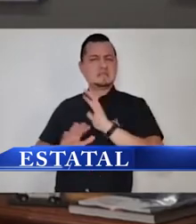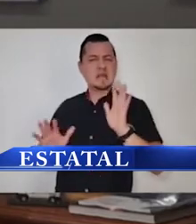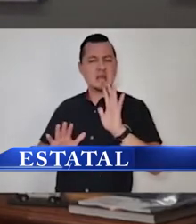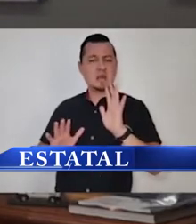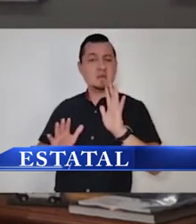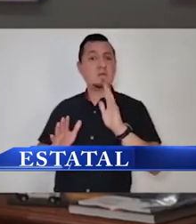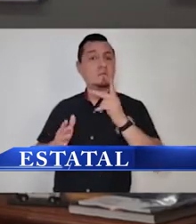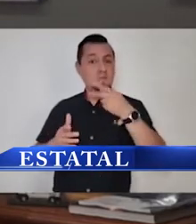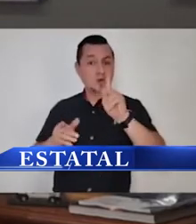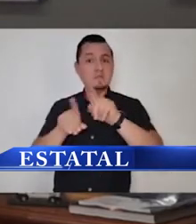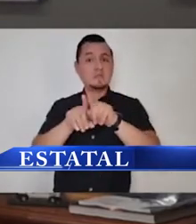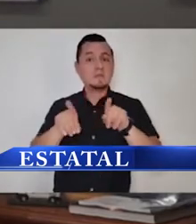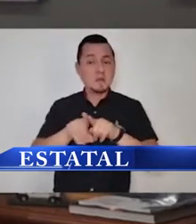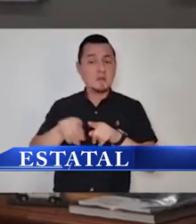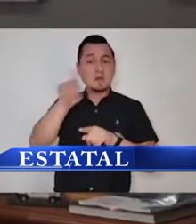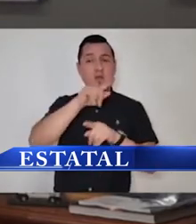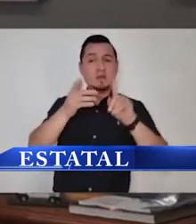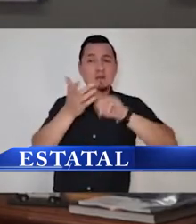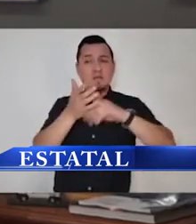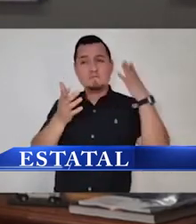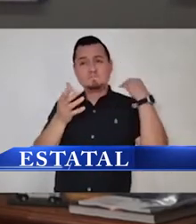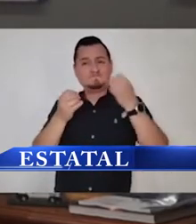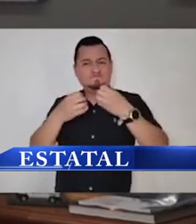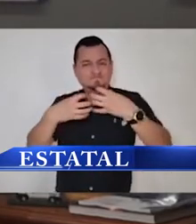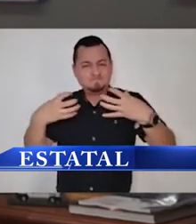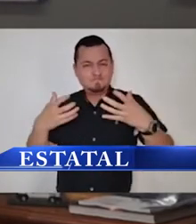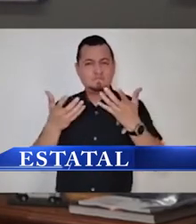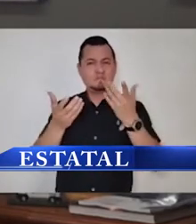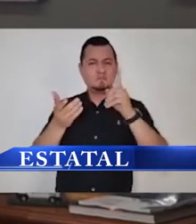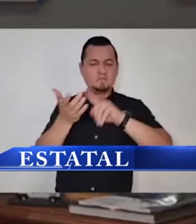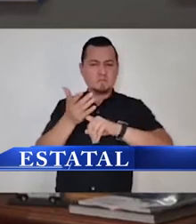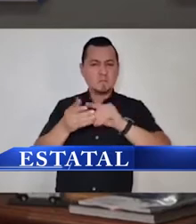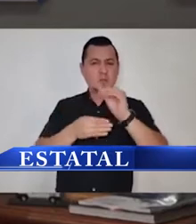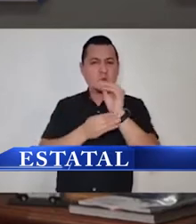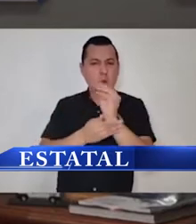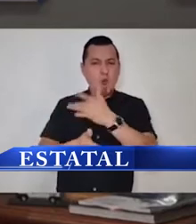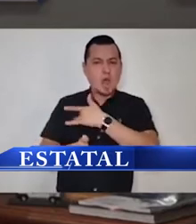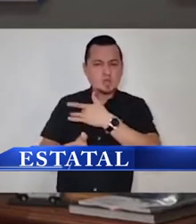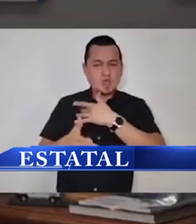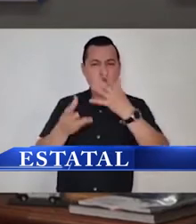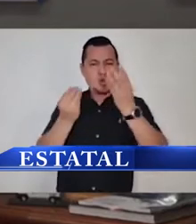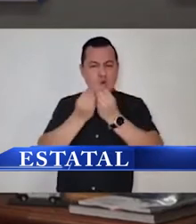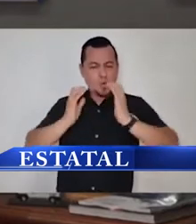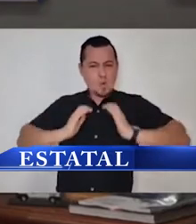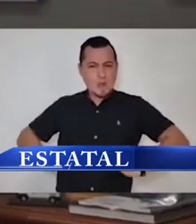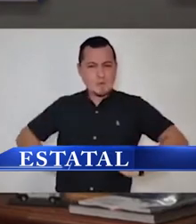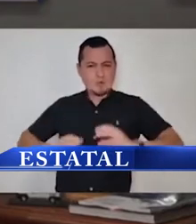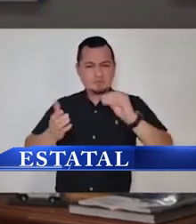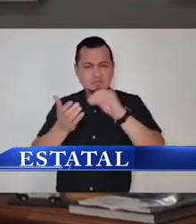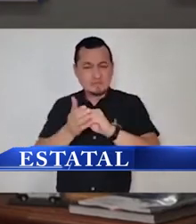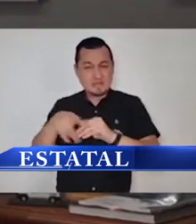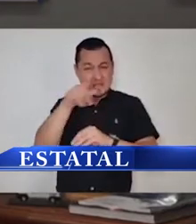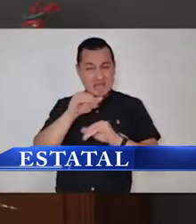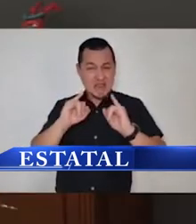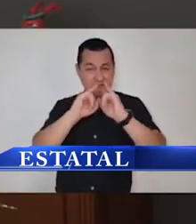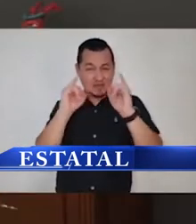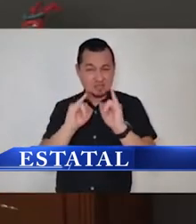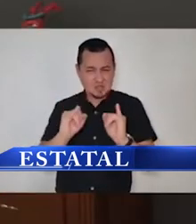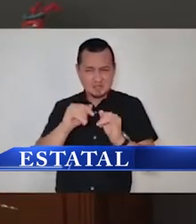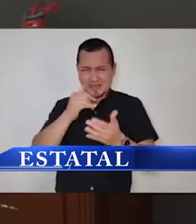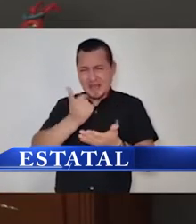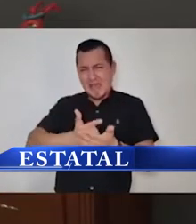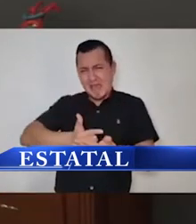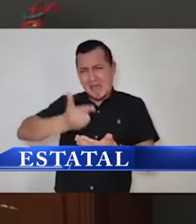se caracteriza por un proceso de inflamación severa acompañado de coagulación intravascular.